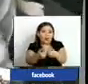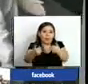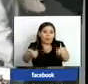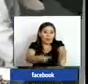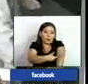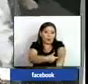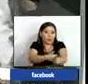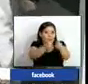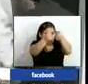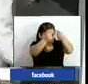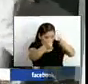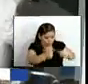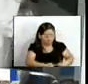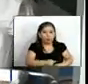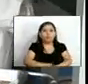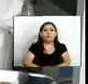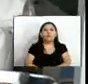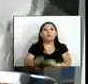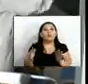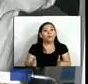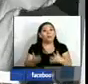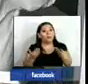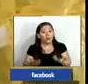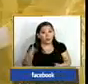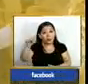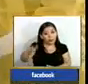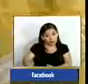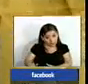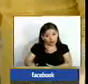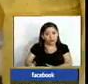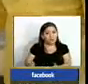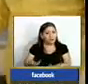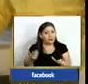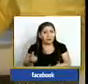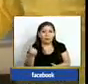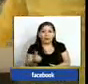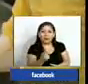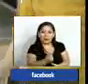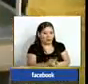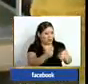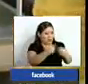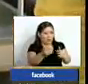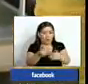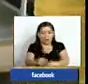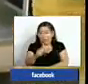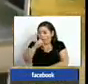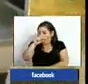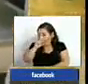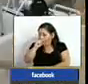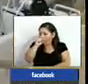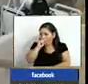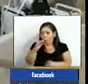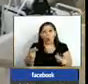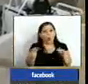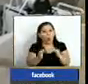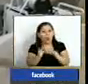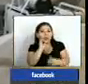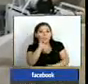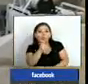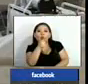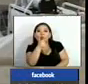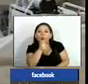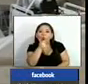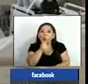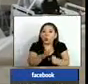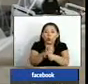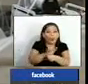subregistro por COVID-19, porque hasta ahora las muertes por causas respiratorias se catalogan como sospecha a